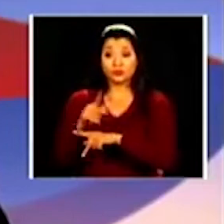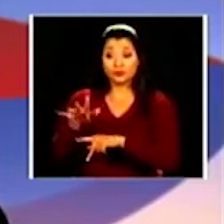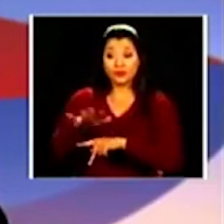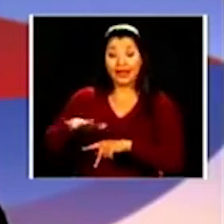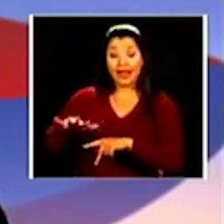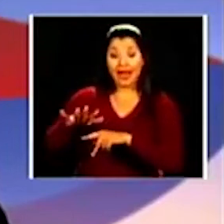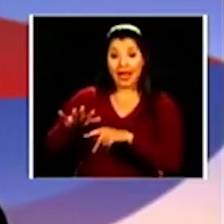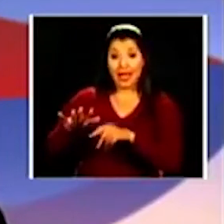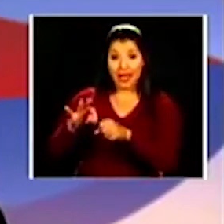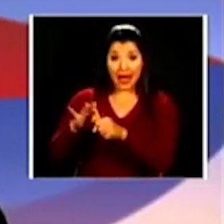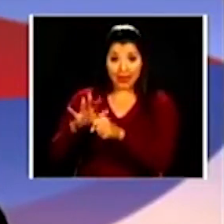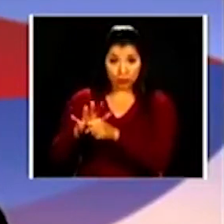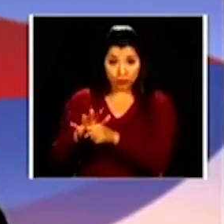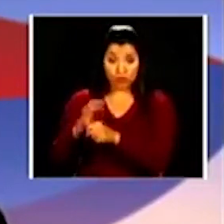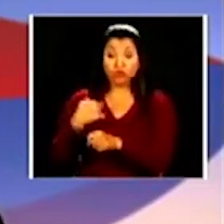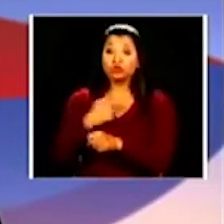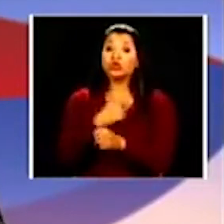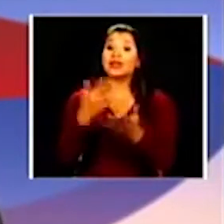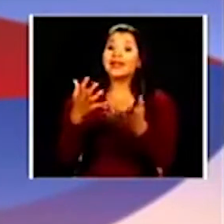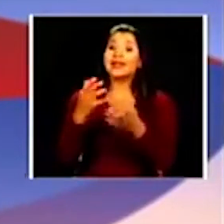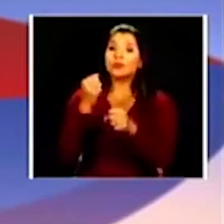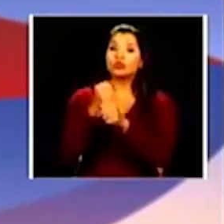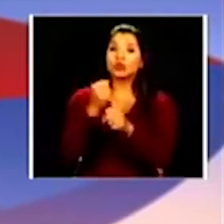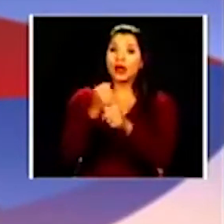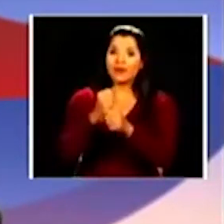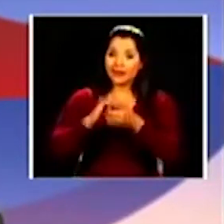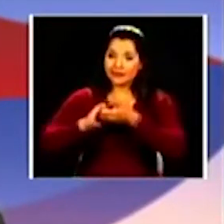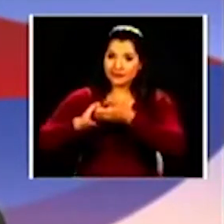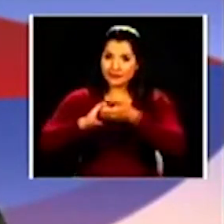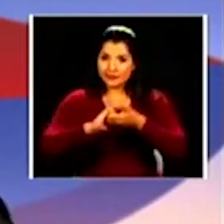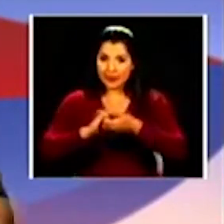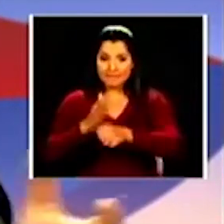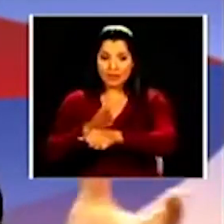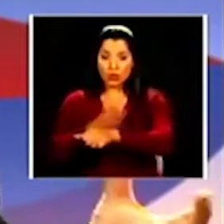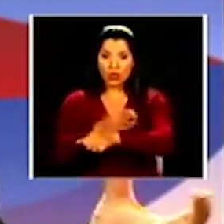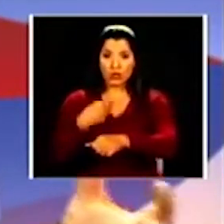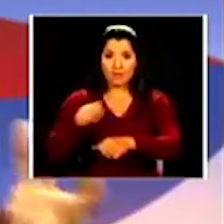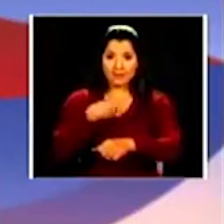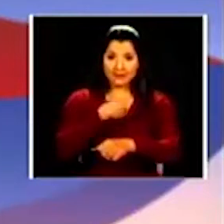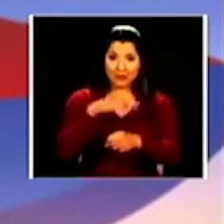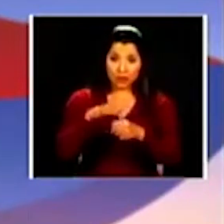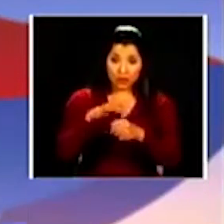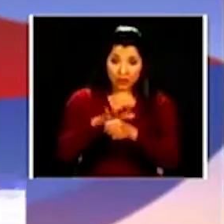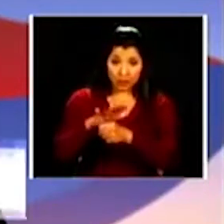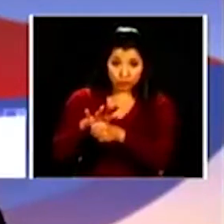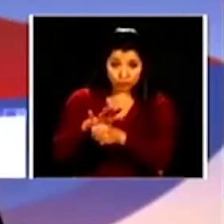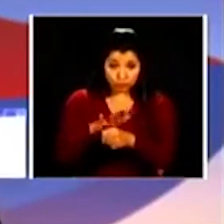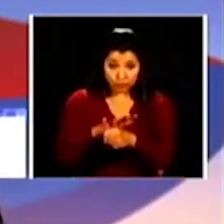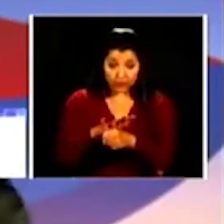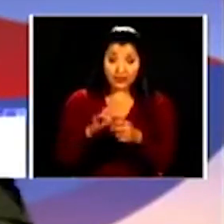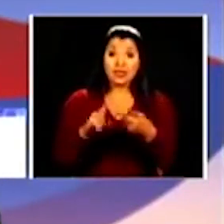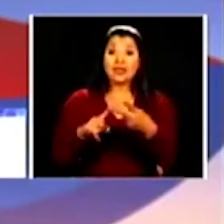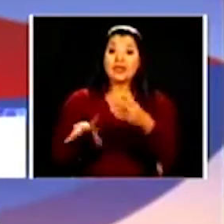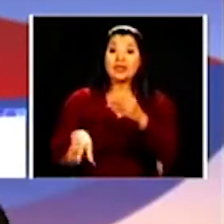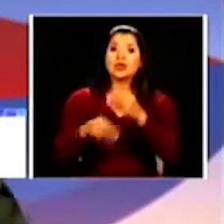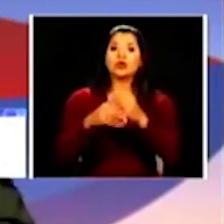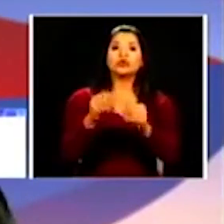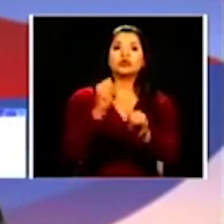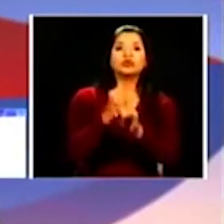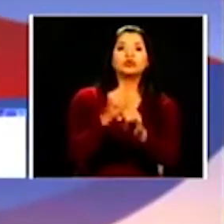particular. Nosotros trabajaremos de la mano fortaleciendo el Ministerio de Agricultura, incluyendo a las instituciones, el